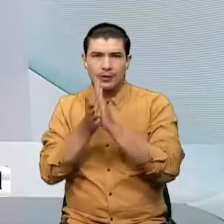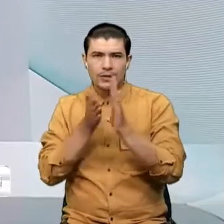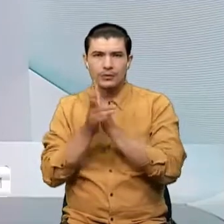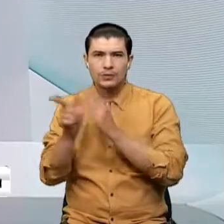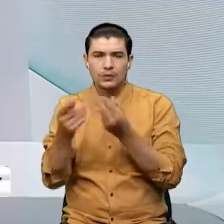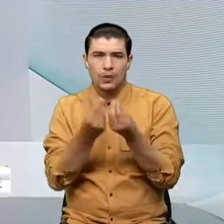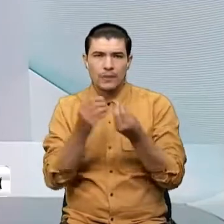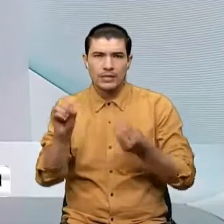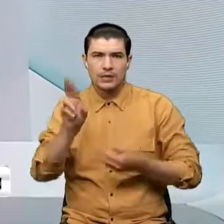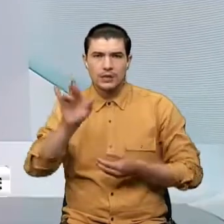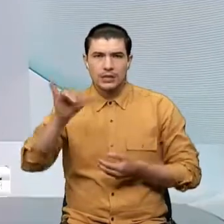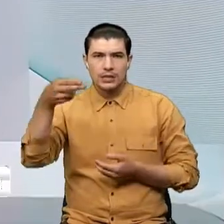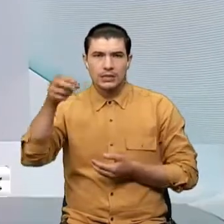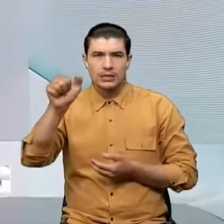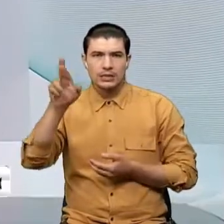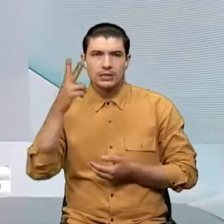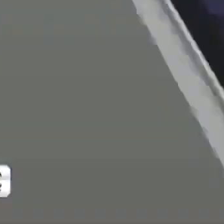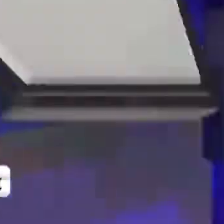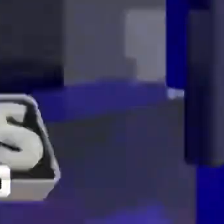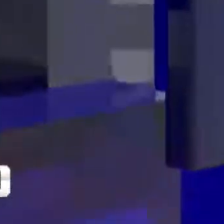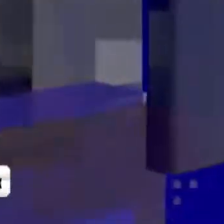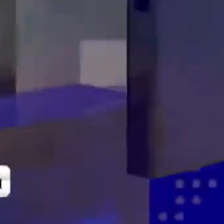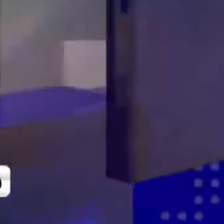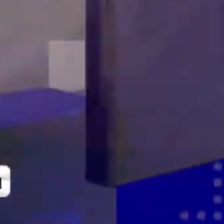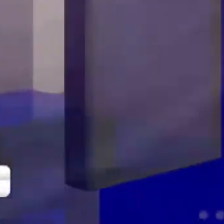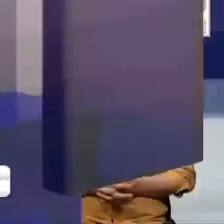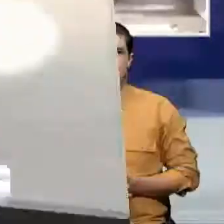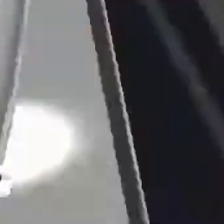este caso aberrante richard adelante